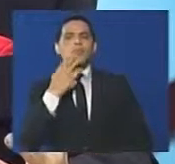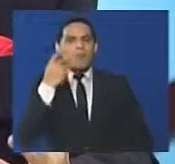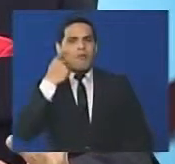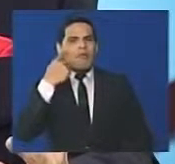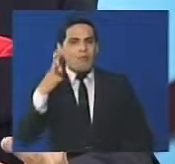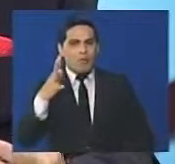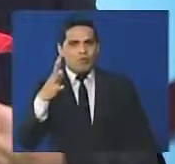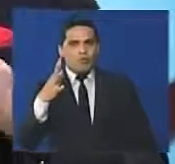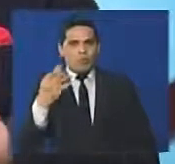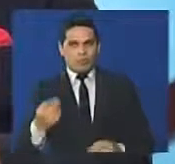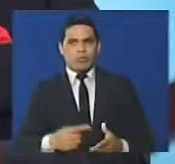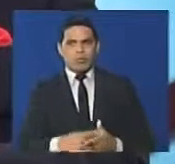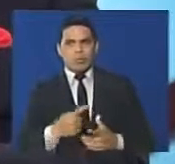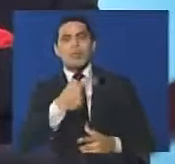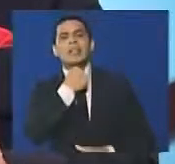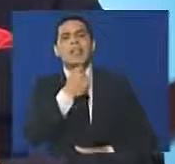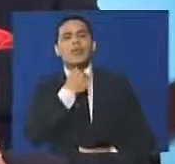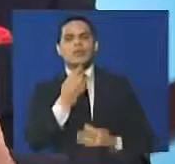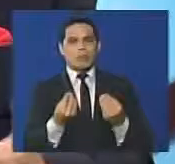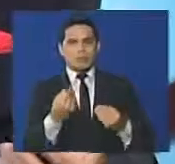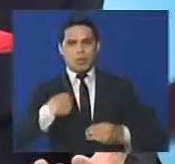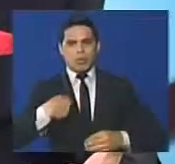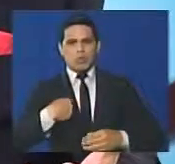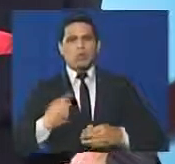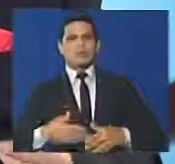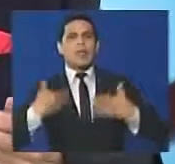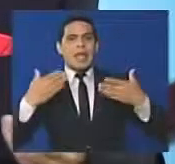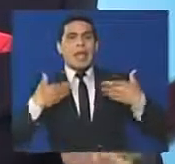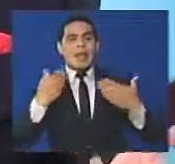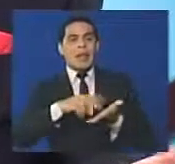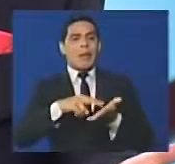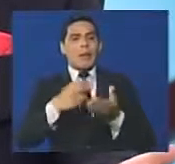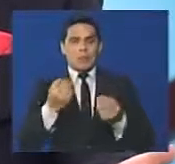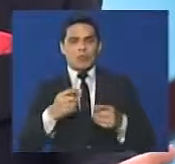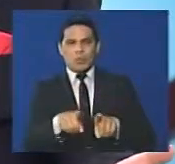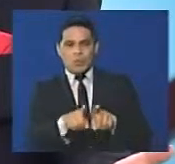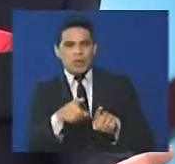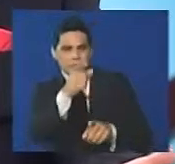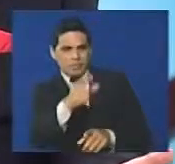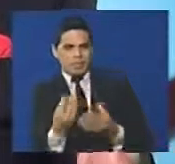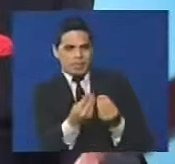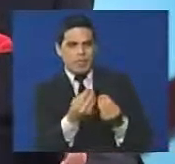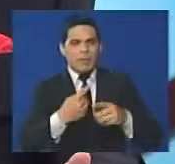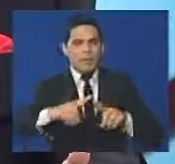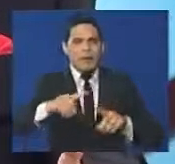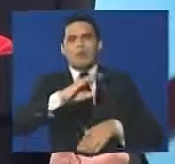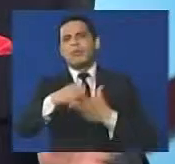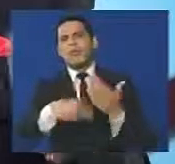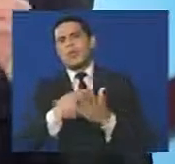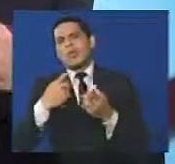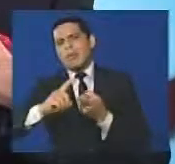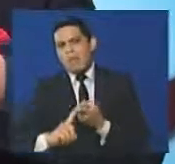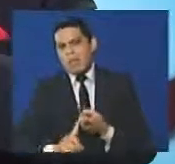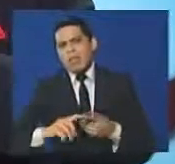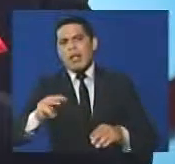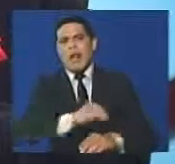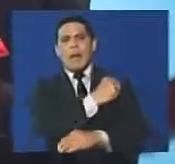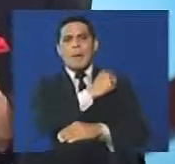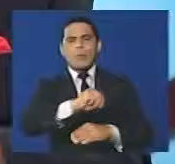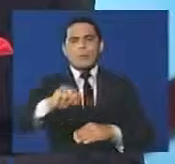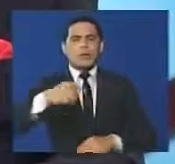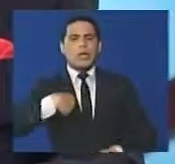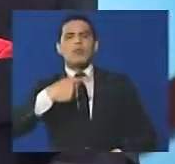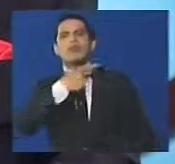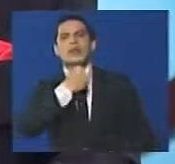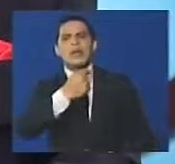famoso y que le gusta a uno, entonces uno se entusiasma y está con él. Pero todo depende de la música que a uno